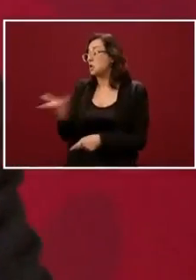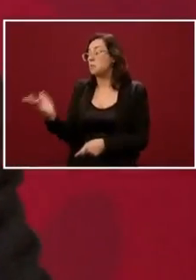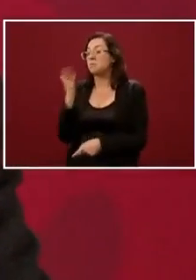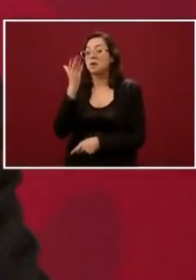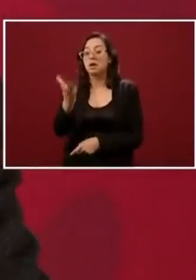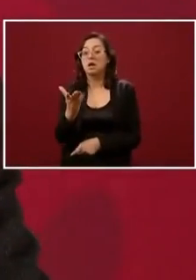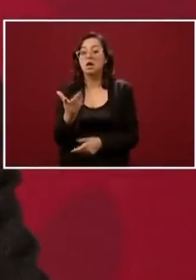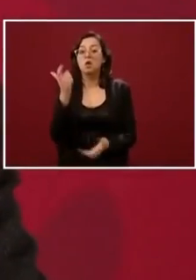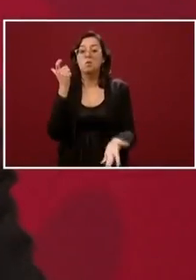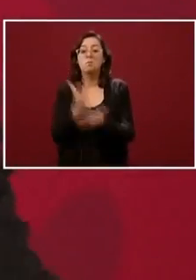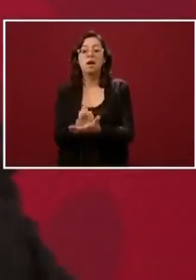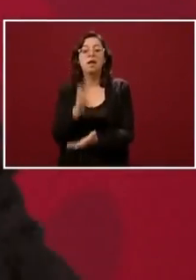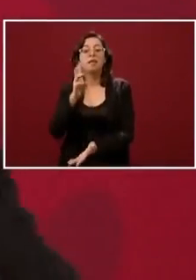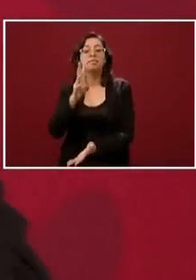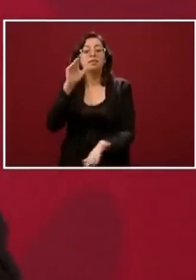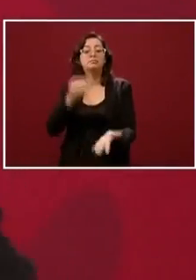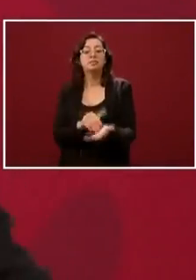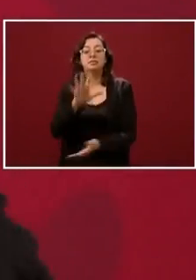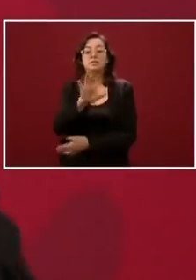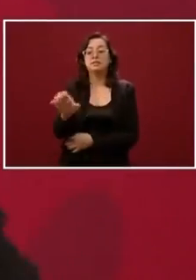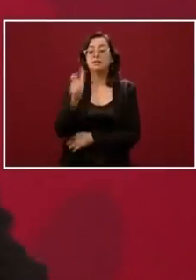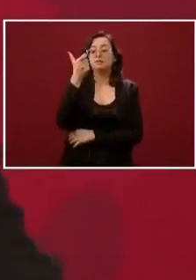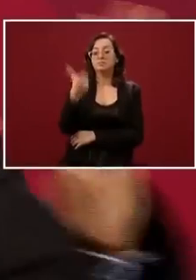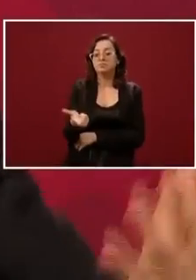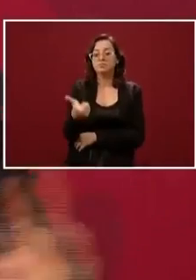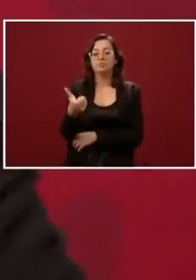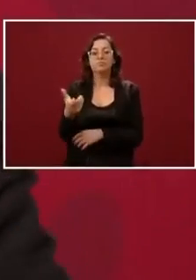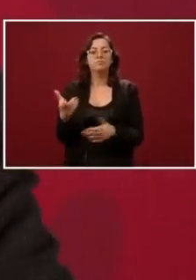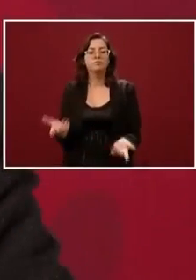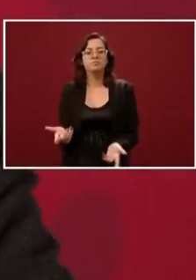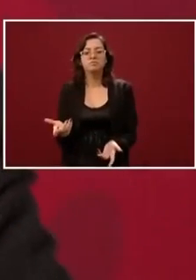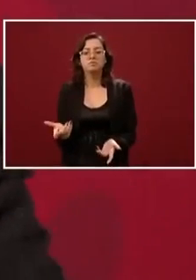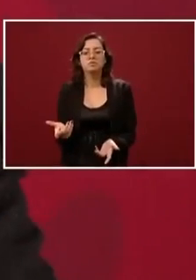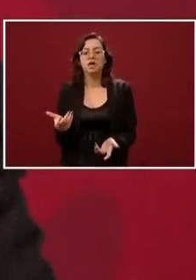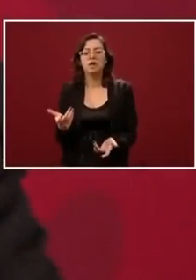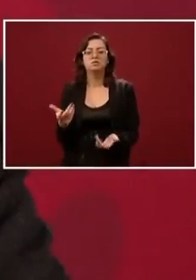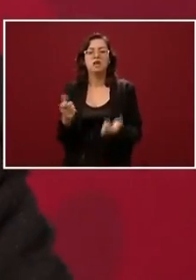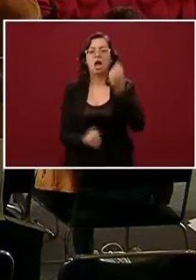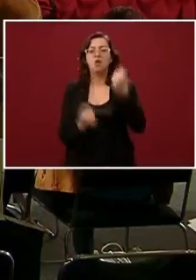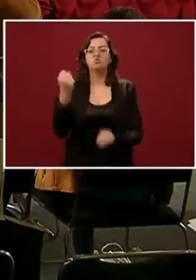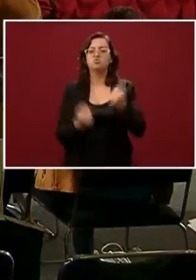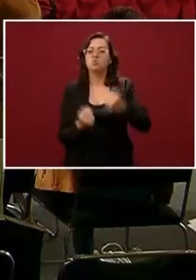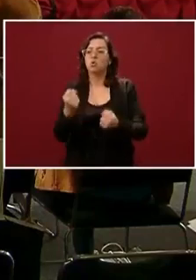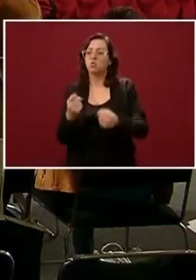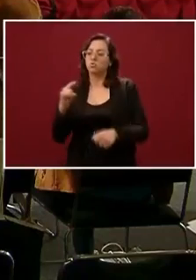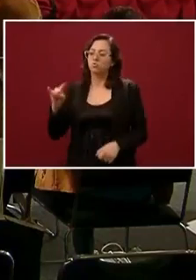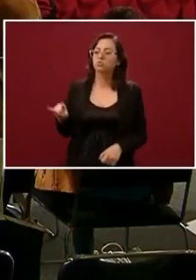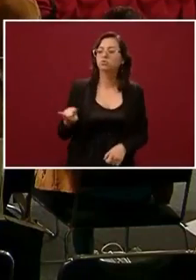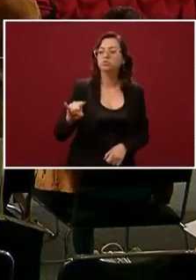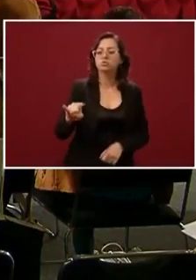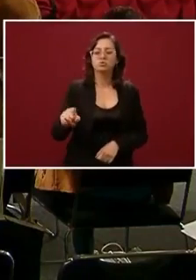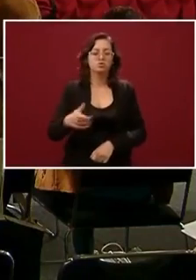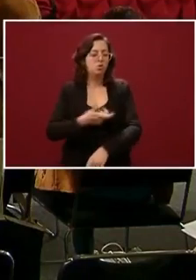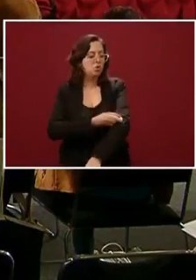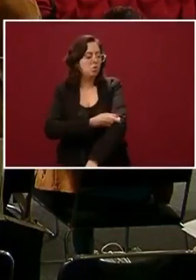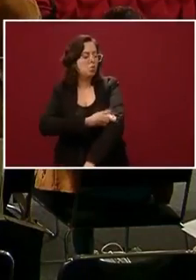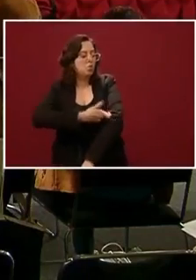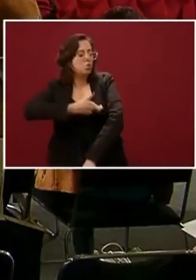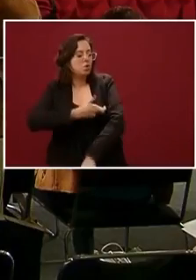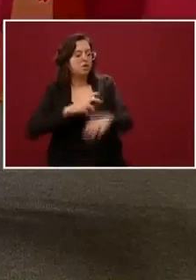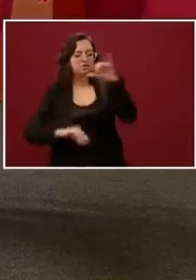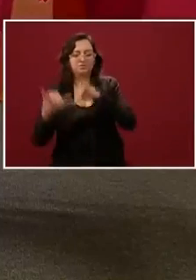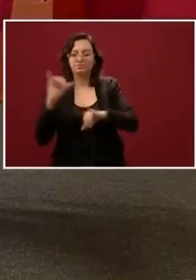de 3,500 pesos y que la prueba se toma sin necesidad de bajarse del vehículo. No tenemos conocimiento en el trabajo